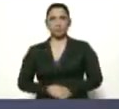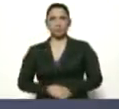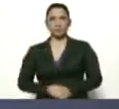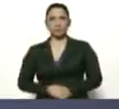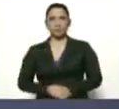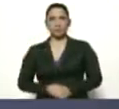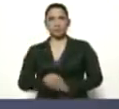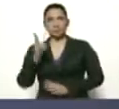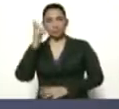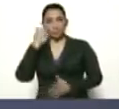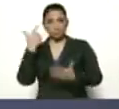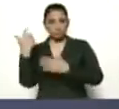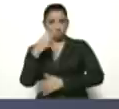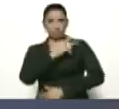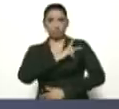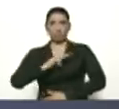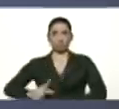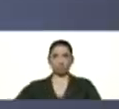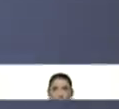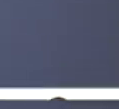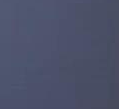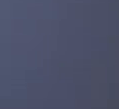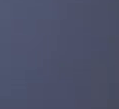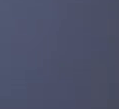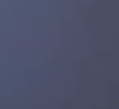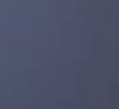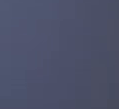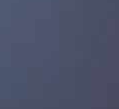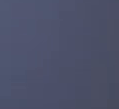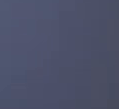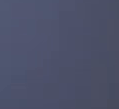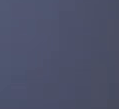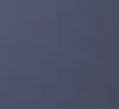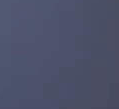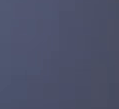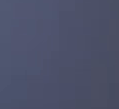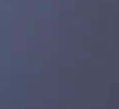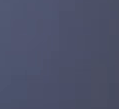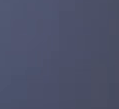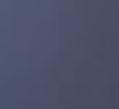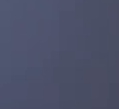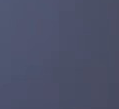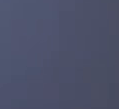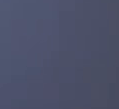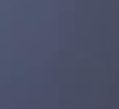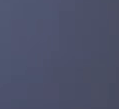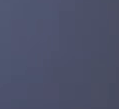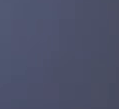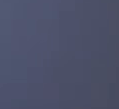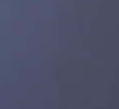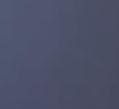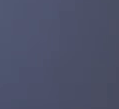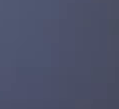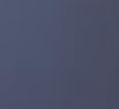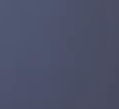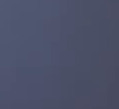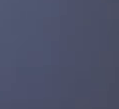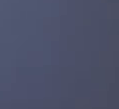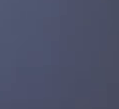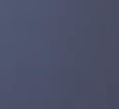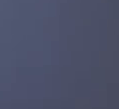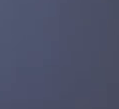escuchamos al vicepresidente sectorial para la comunicación cultura y turismo doctor jorge rodríguez revelaba nuevos detalles de la trama golpista